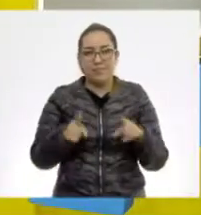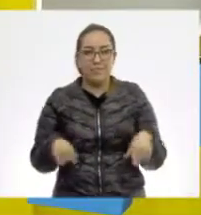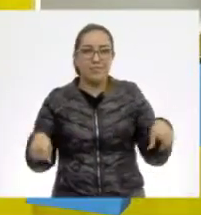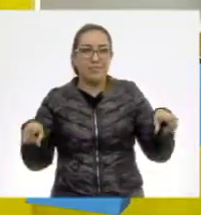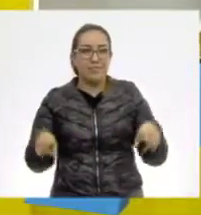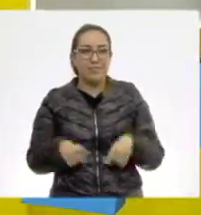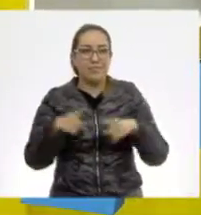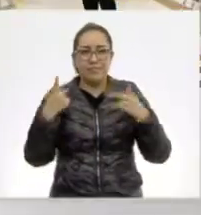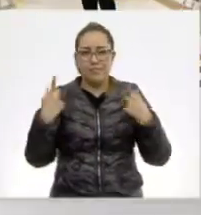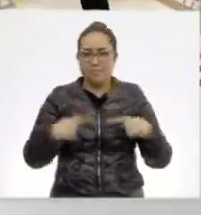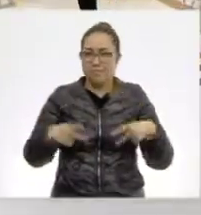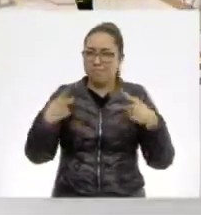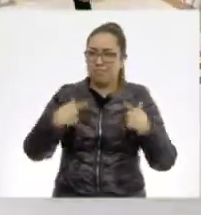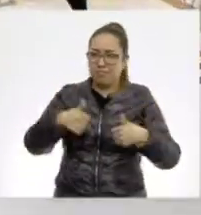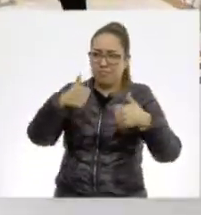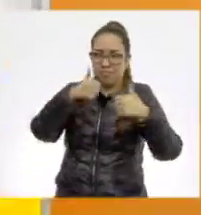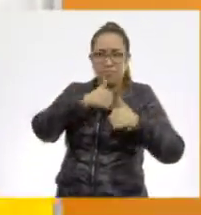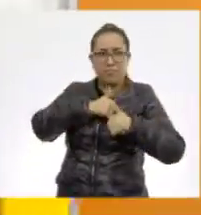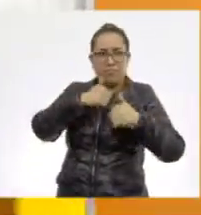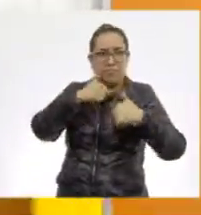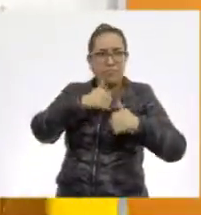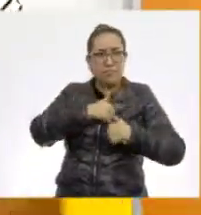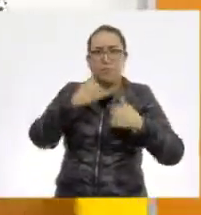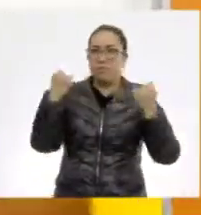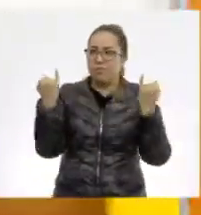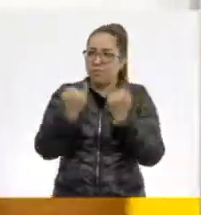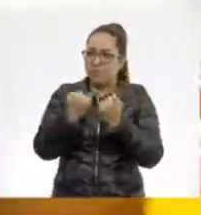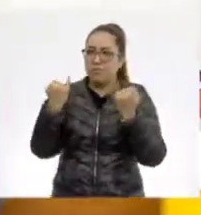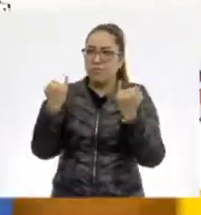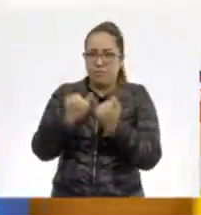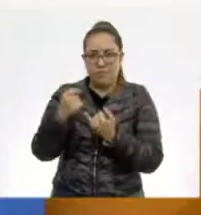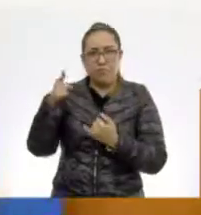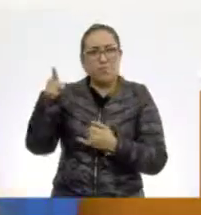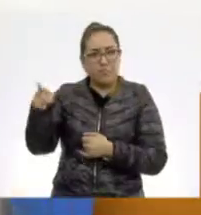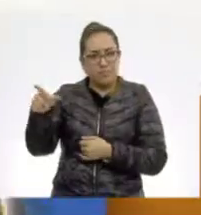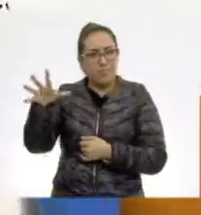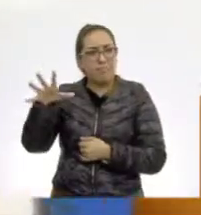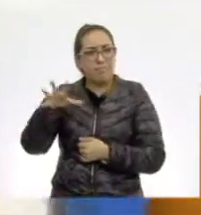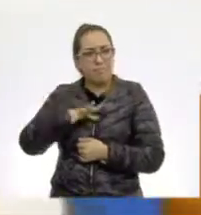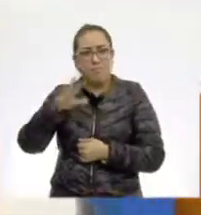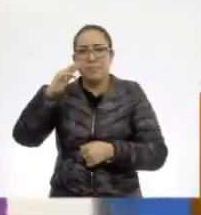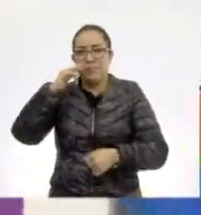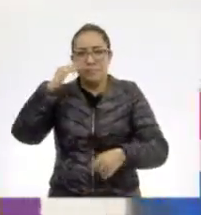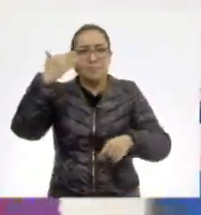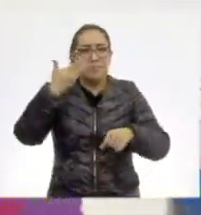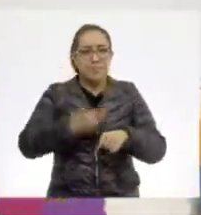Ahí donde ven, los federales también traen su movidilla.